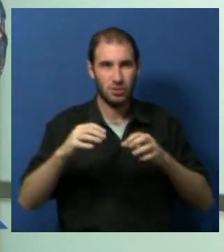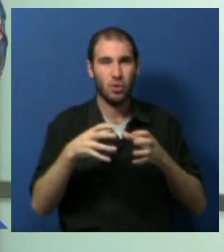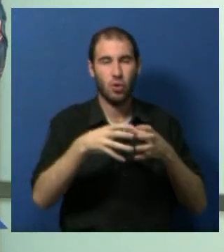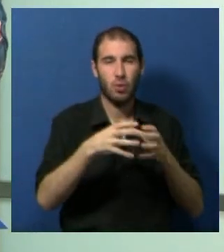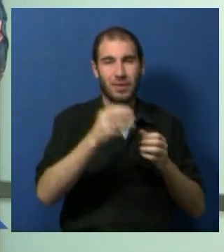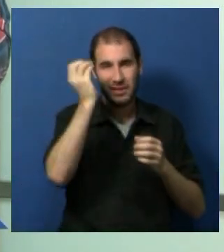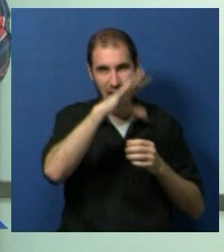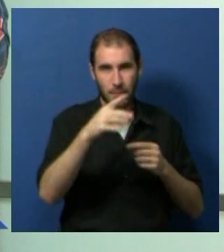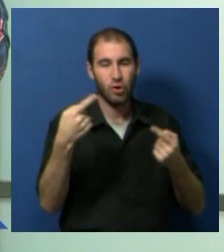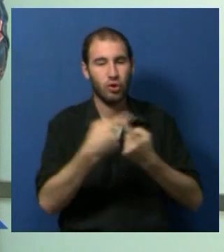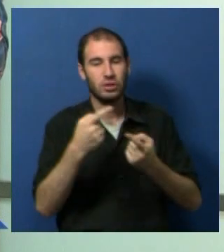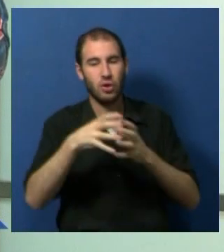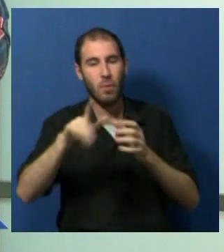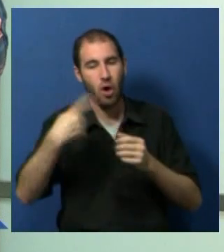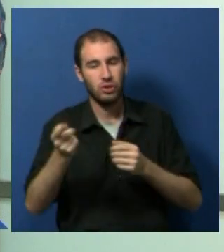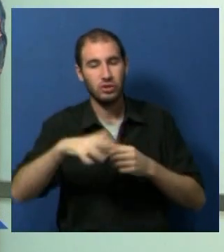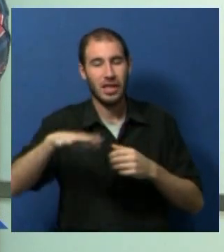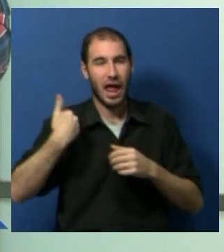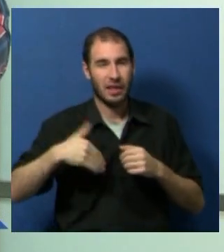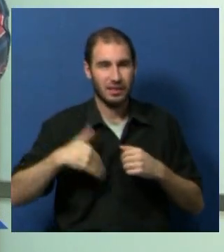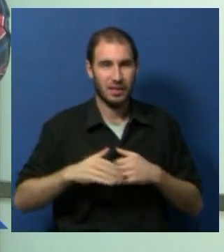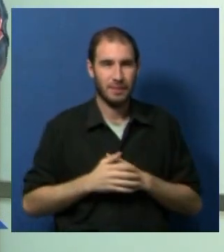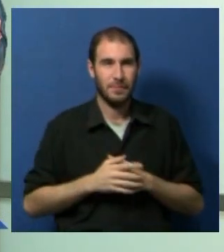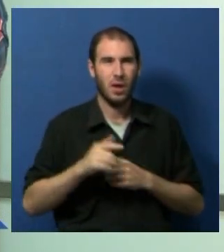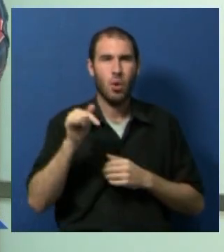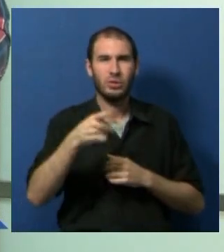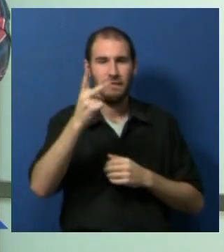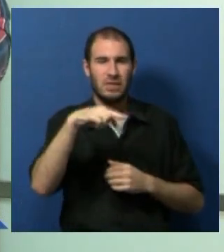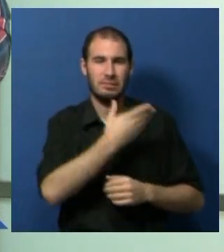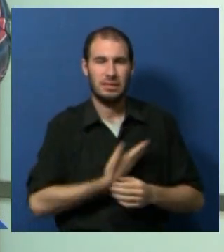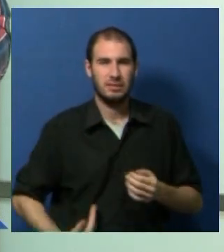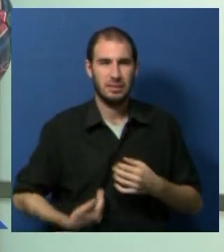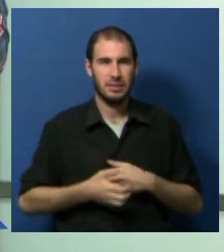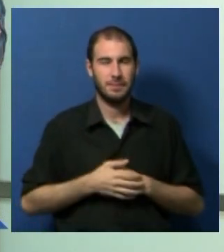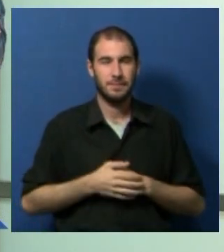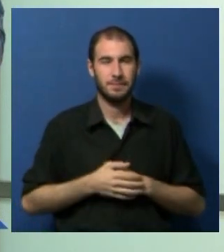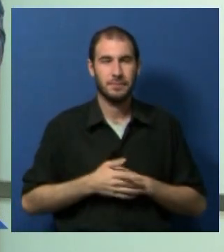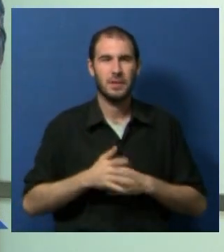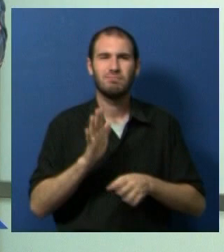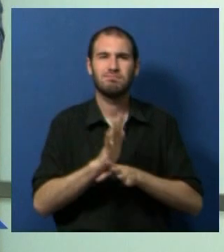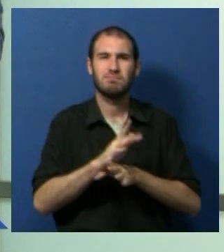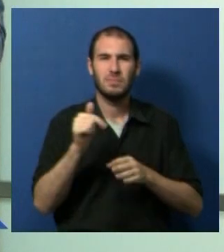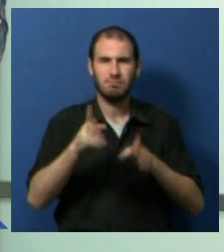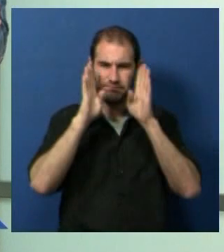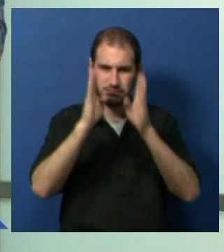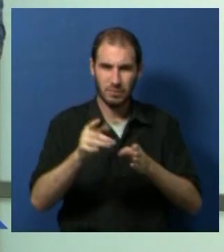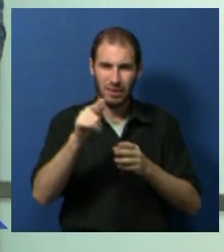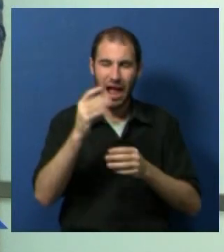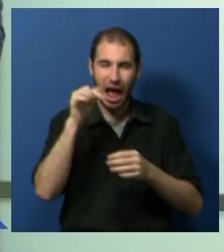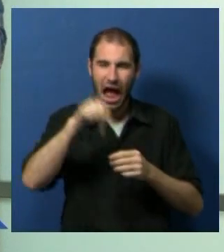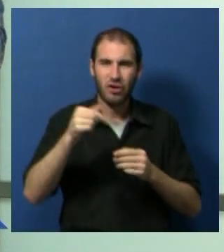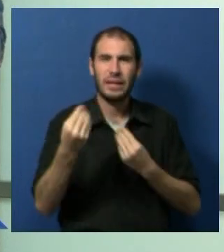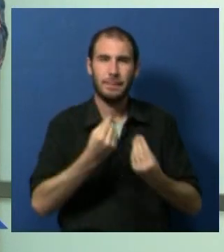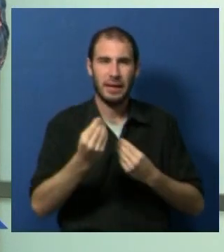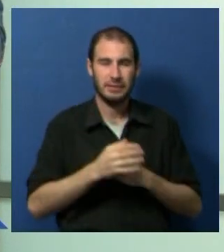del campo con algunos otros sectores de la sociedad argentina, a usted como vicepresidente. En este sentido lo enfoco para que analice ahora lo que